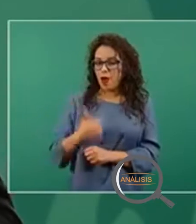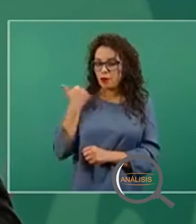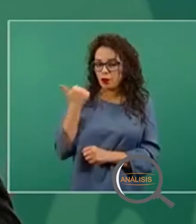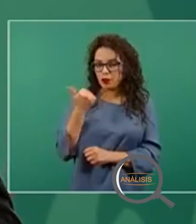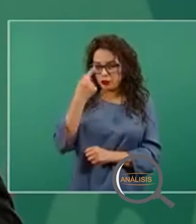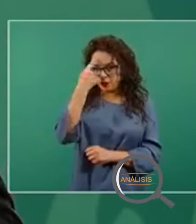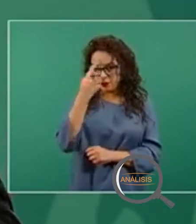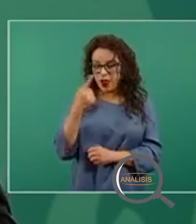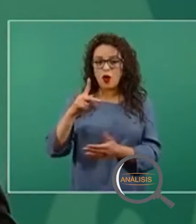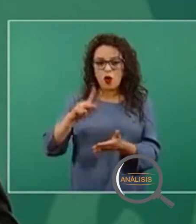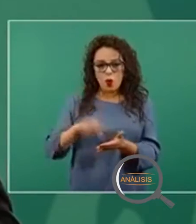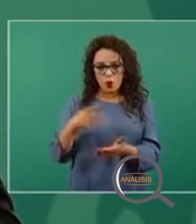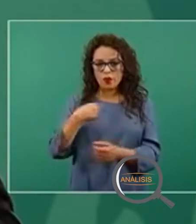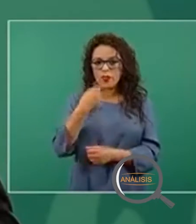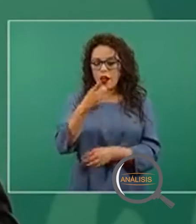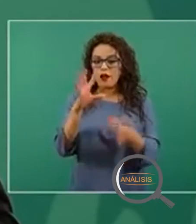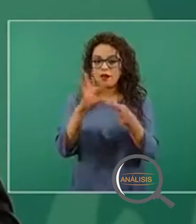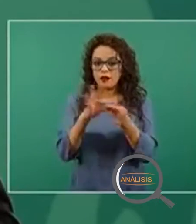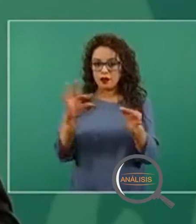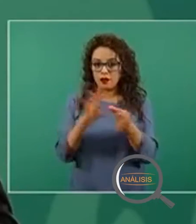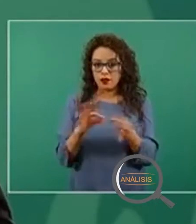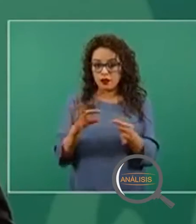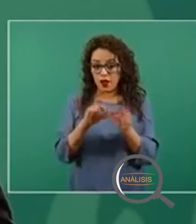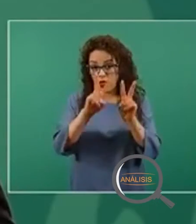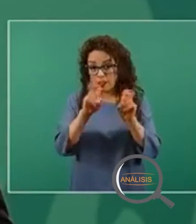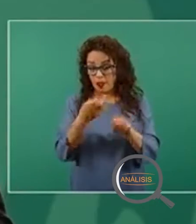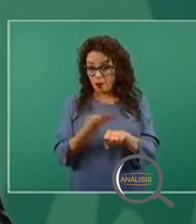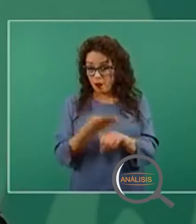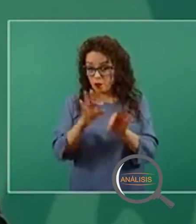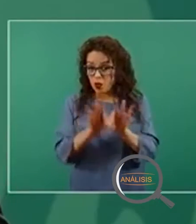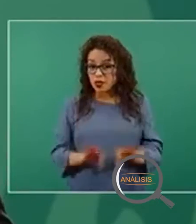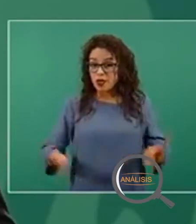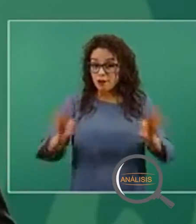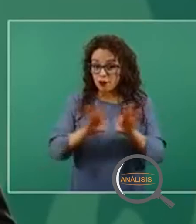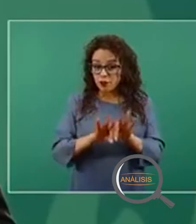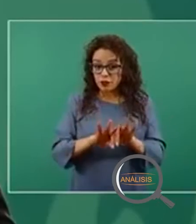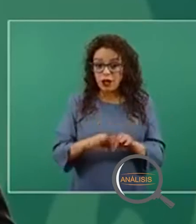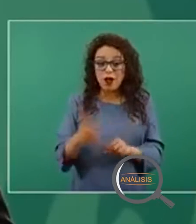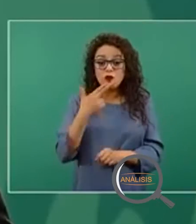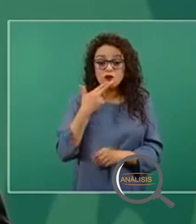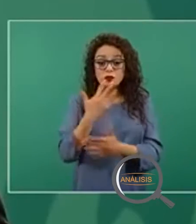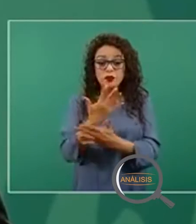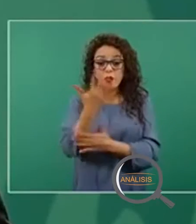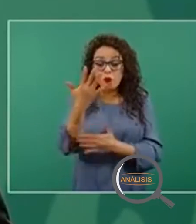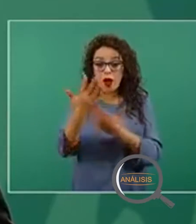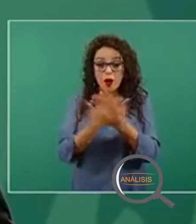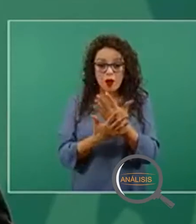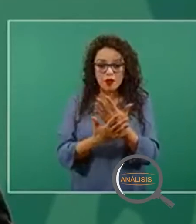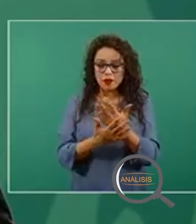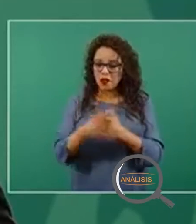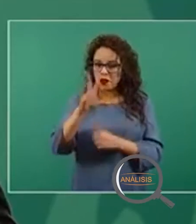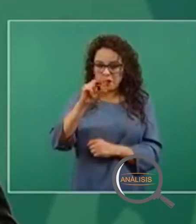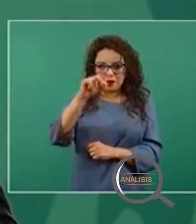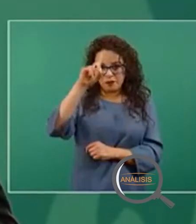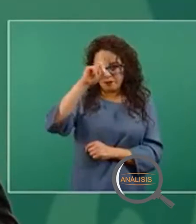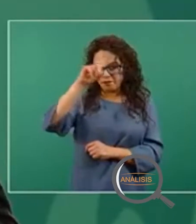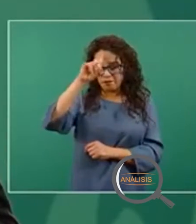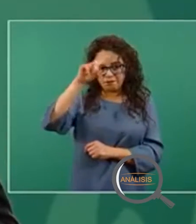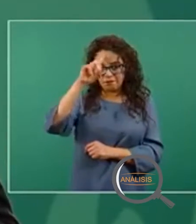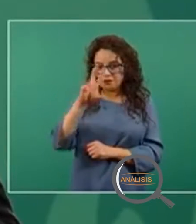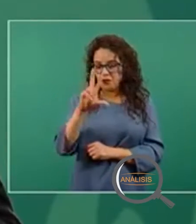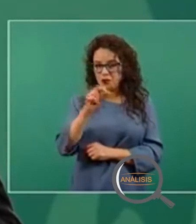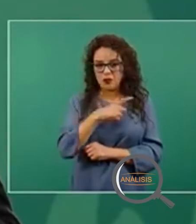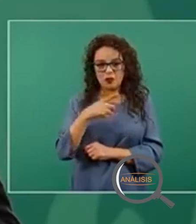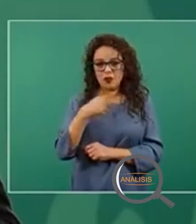nuevamente aclarar, y esto es muy importante, el uso de guantes no es algo que se recomiende en el medio